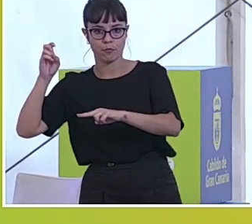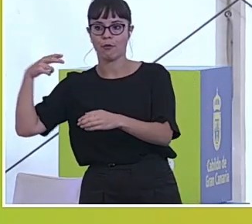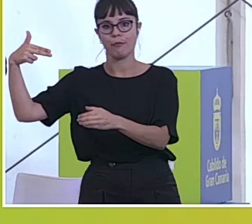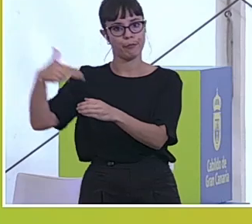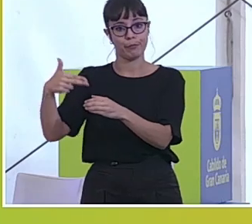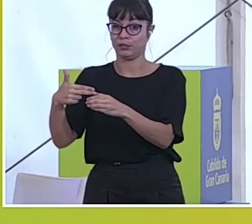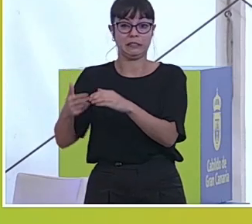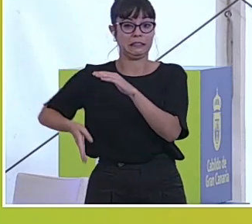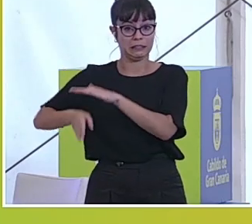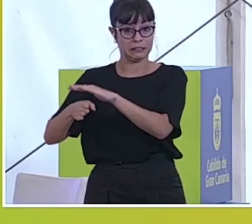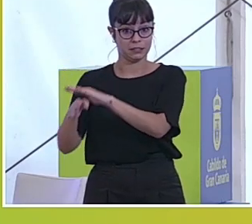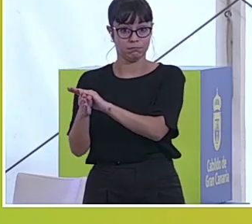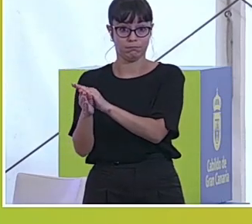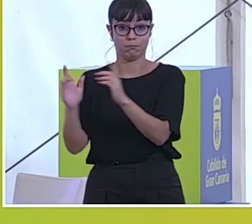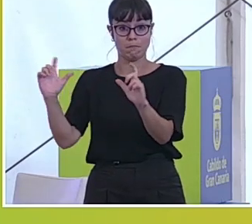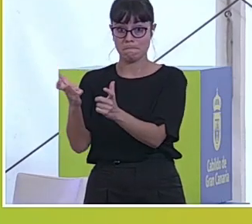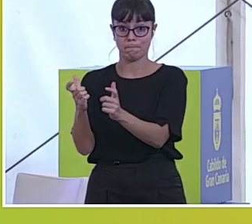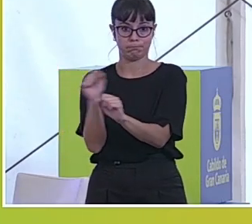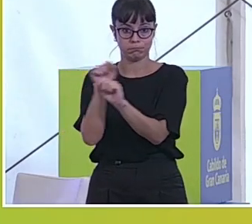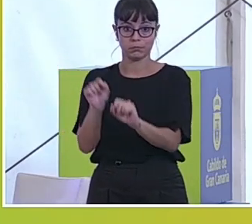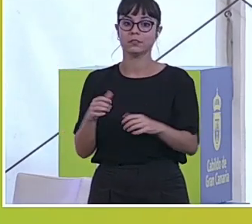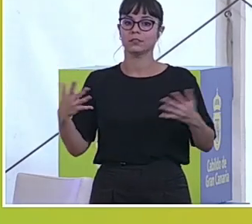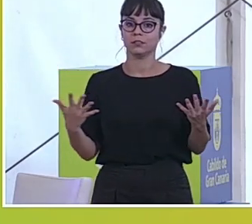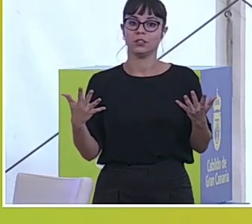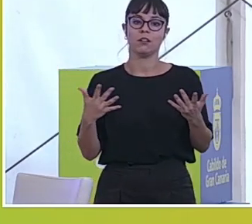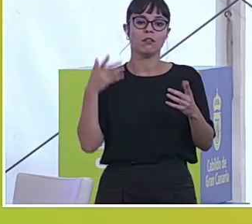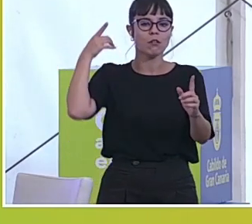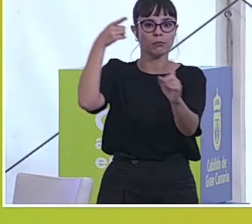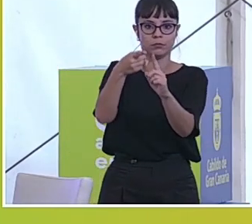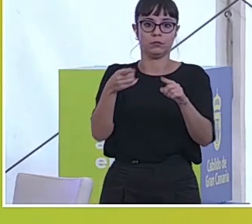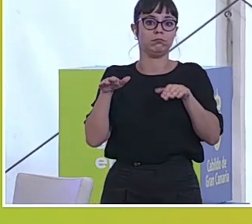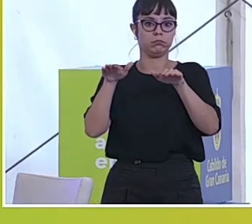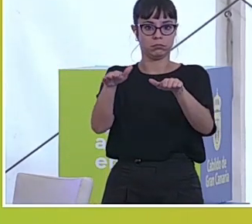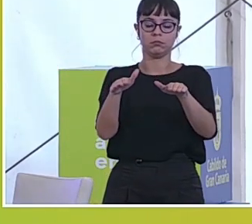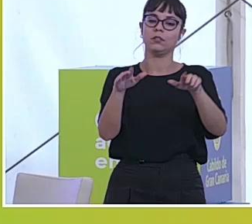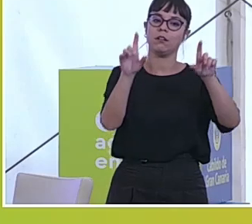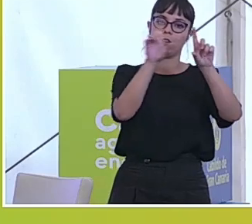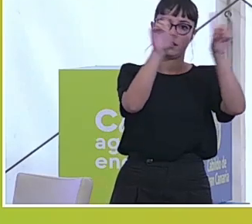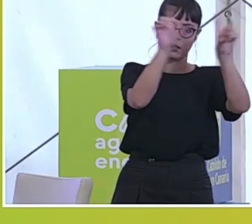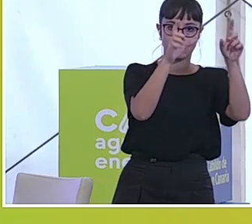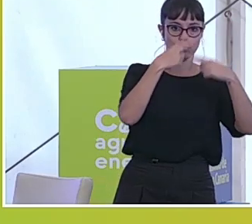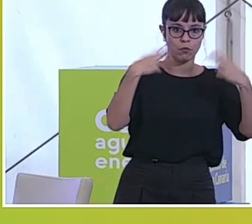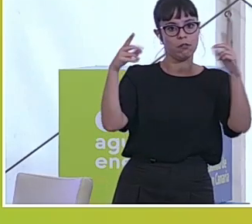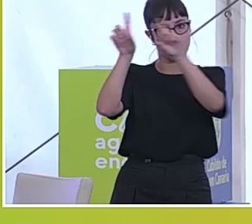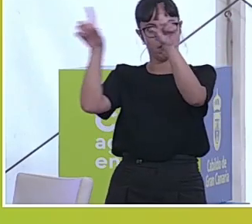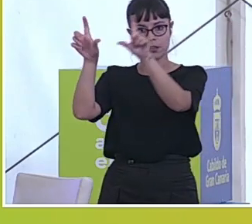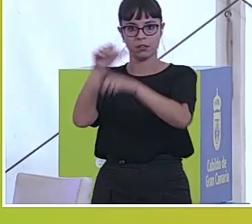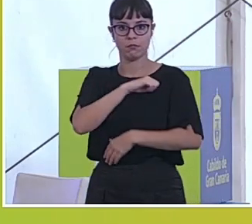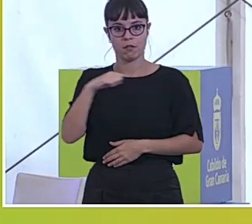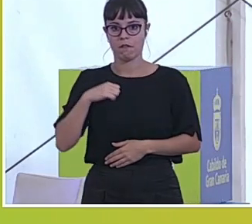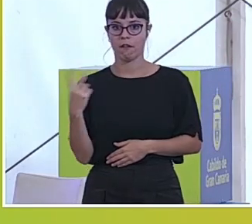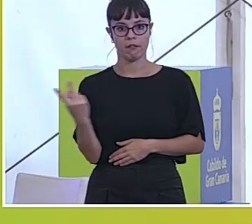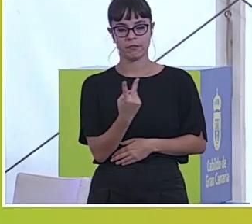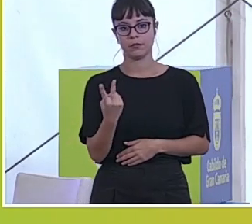de vista público como desde el punto de vista privado, ¿vale? En cuanto al número de vehículos, pues también, o sea, la idea es que se